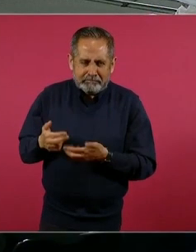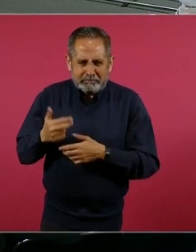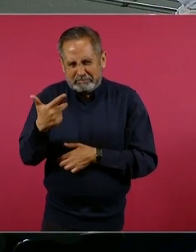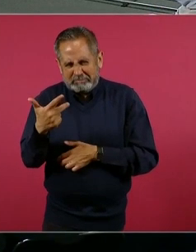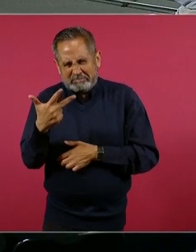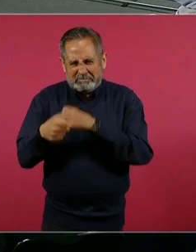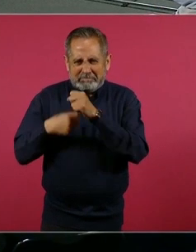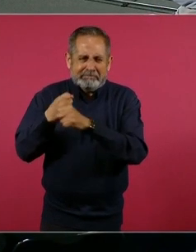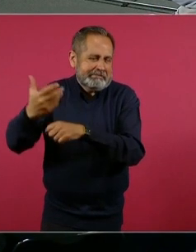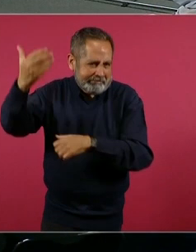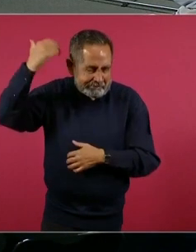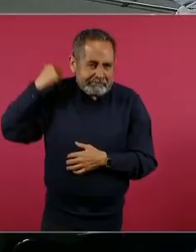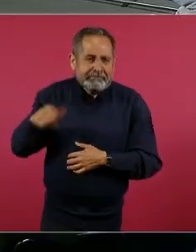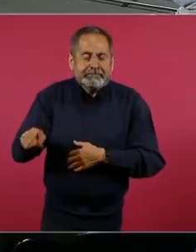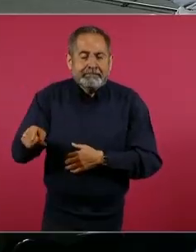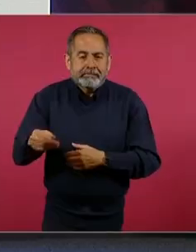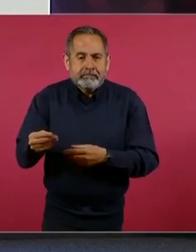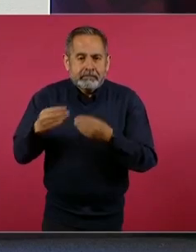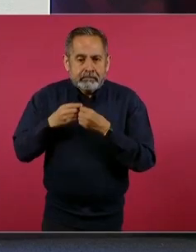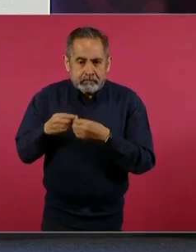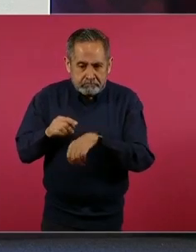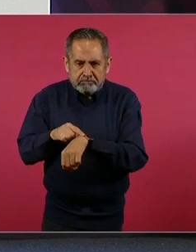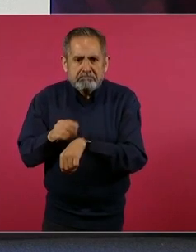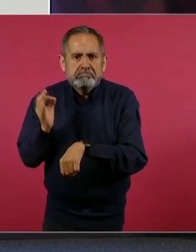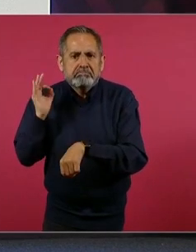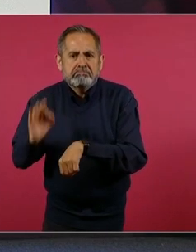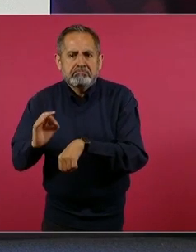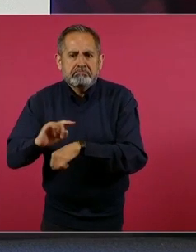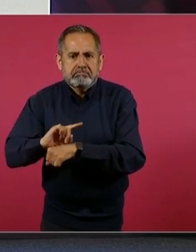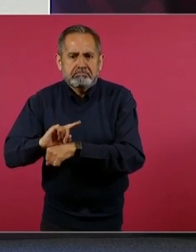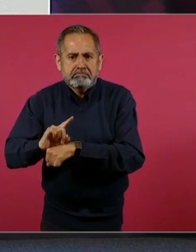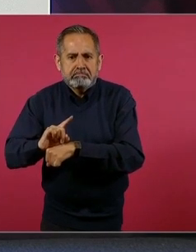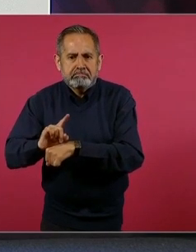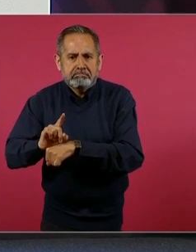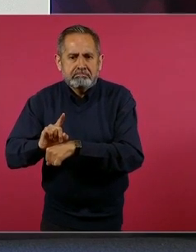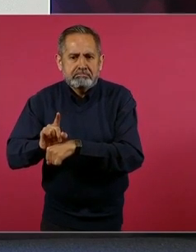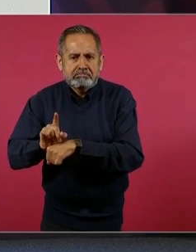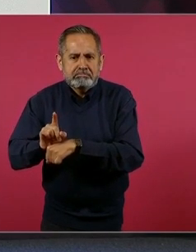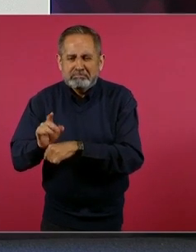6 años, 8. Y no falla.